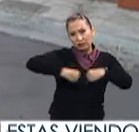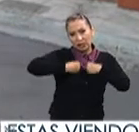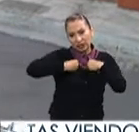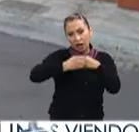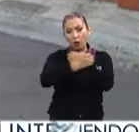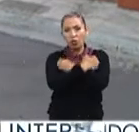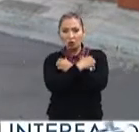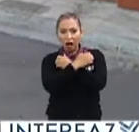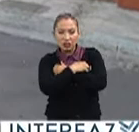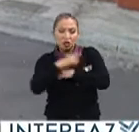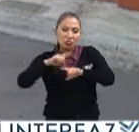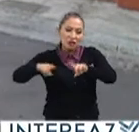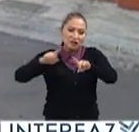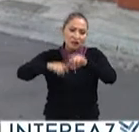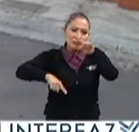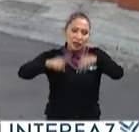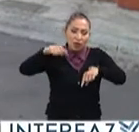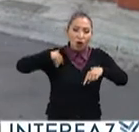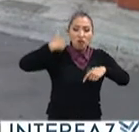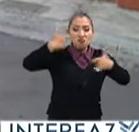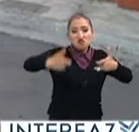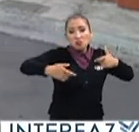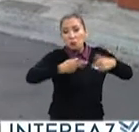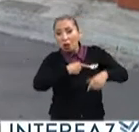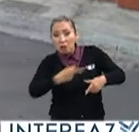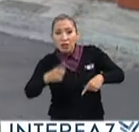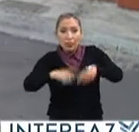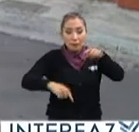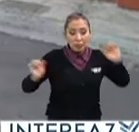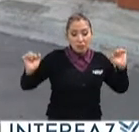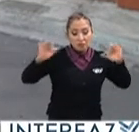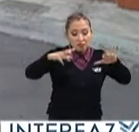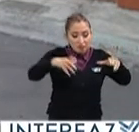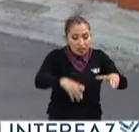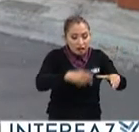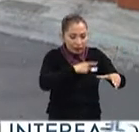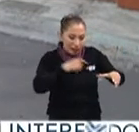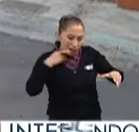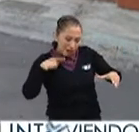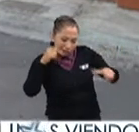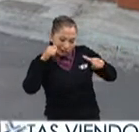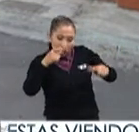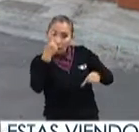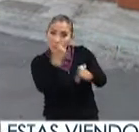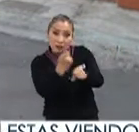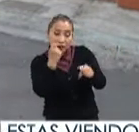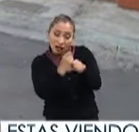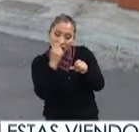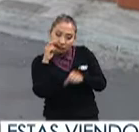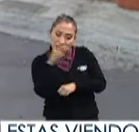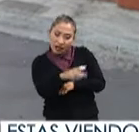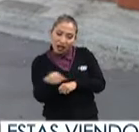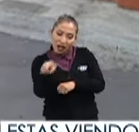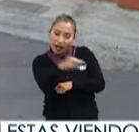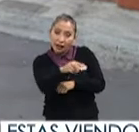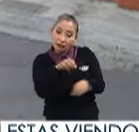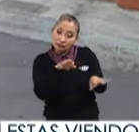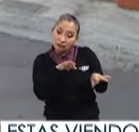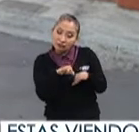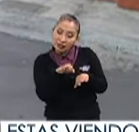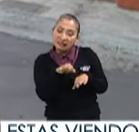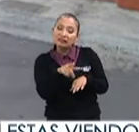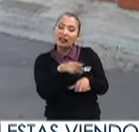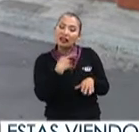educativos, diversos contextos socioeconómicos y definitivamente hay que atender. Lo primero que debemos de considerar es que estamos